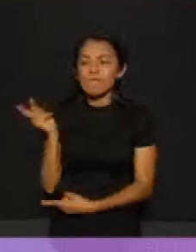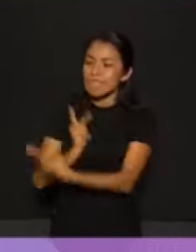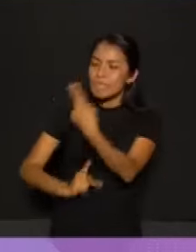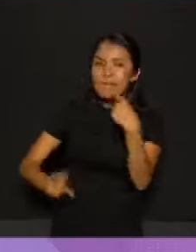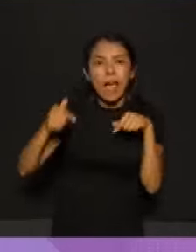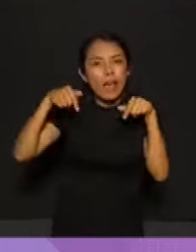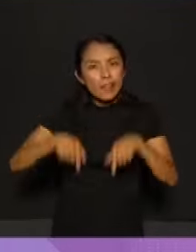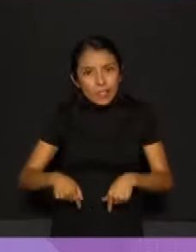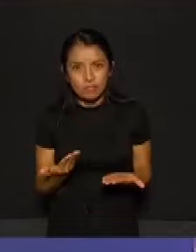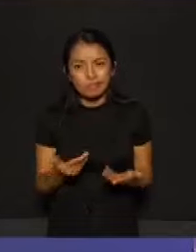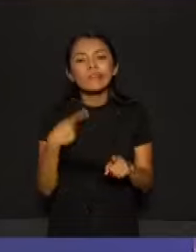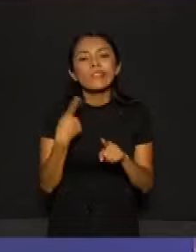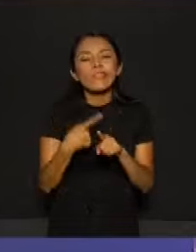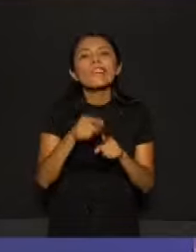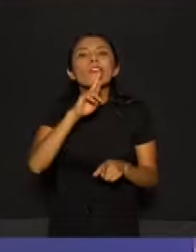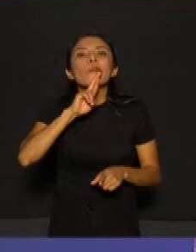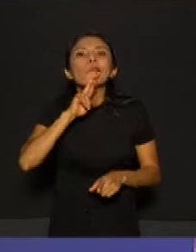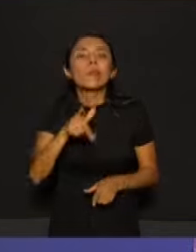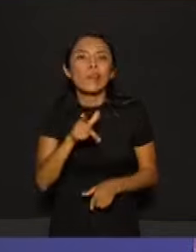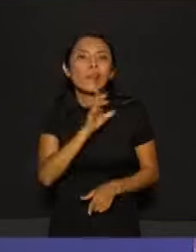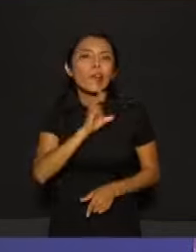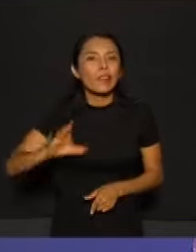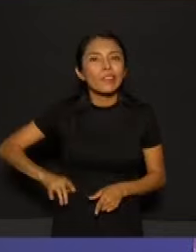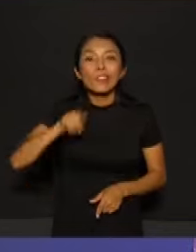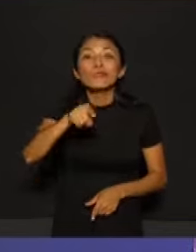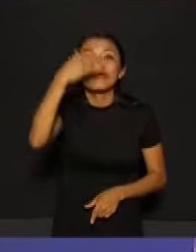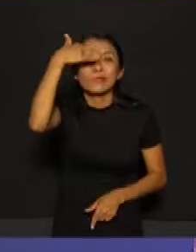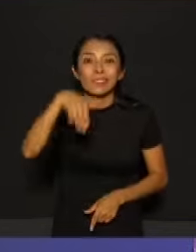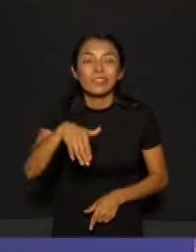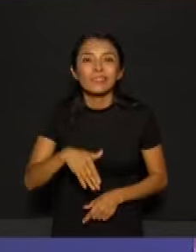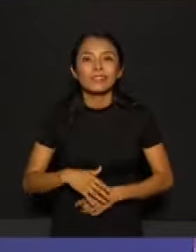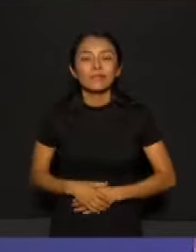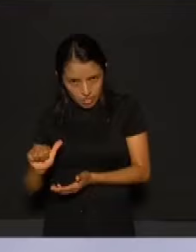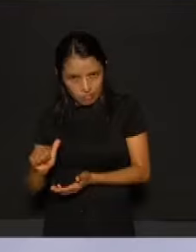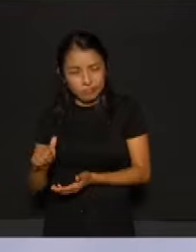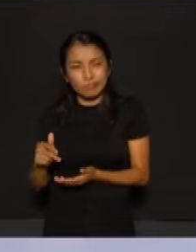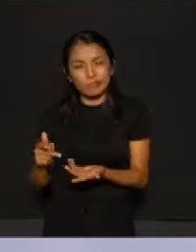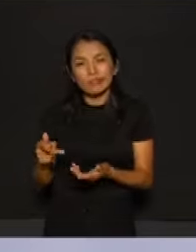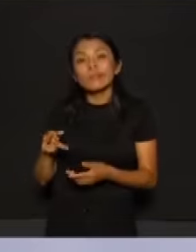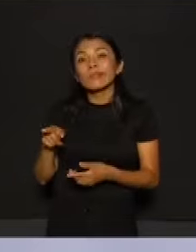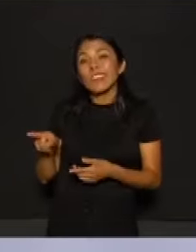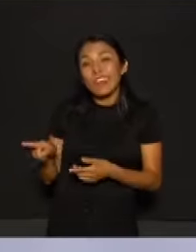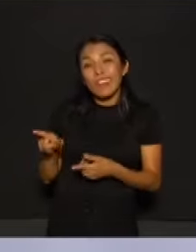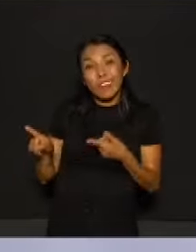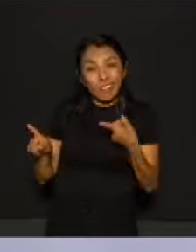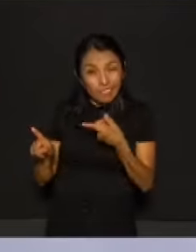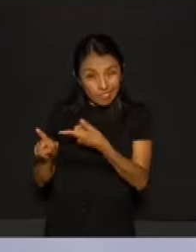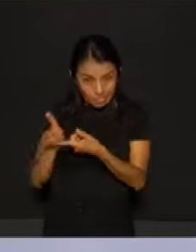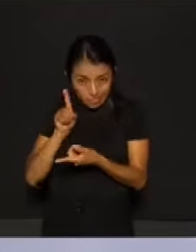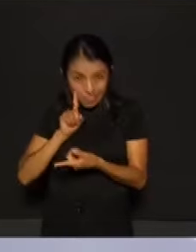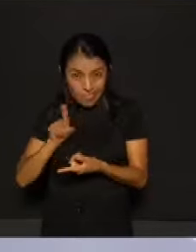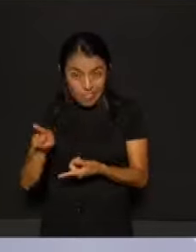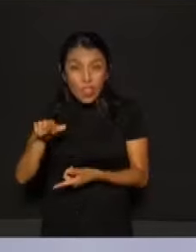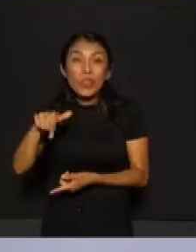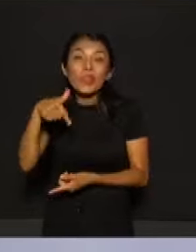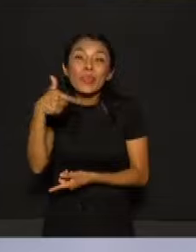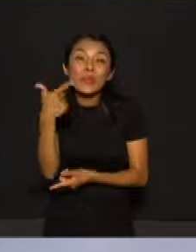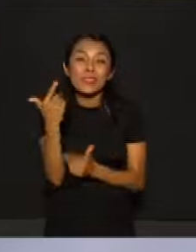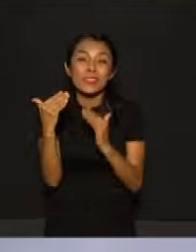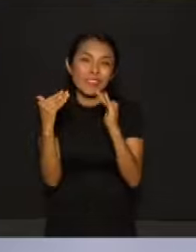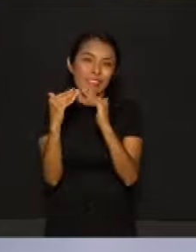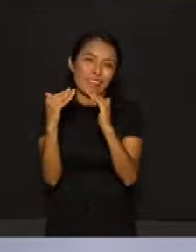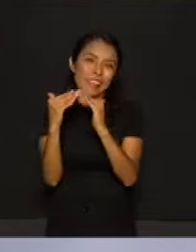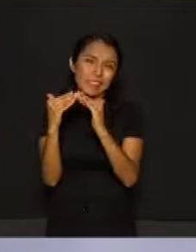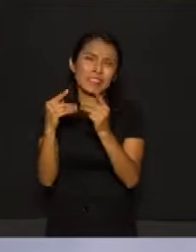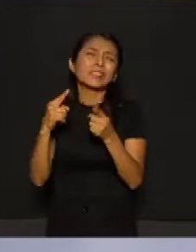World Trade Center de la zona conurbada Veracruz Boca del Río el formato del debate será similar al del primero que se